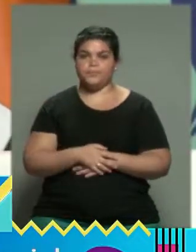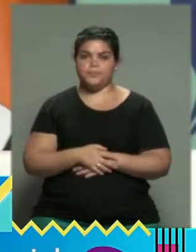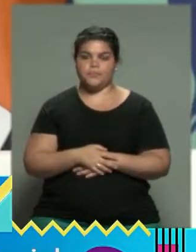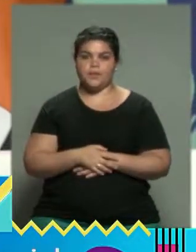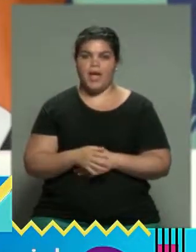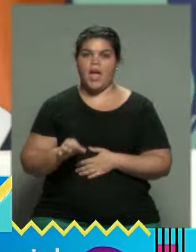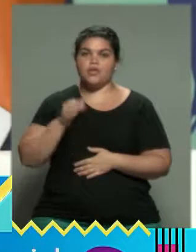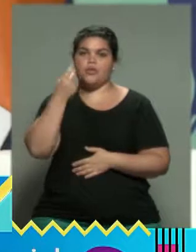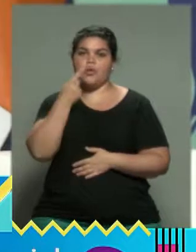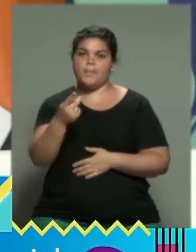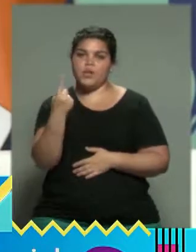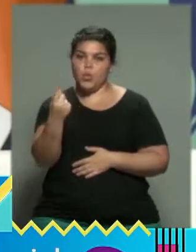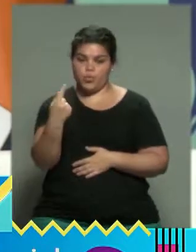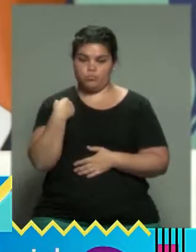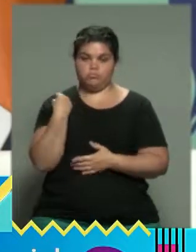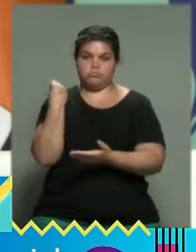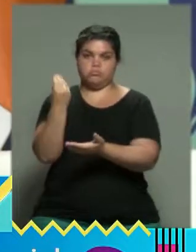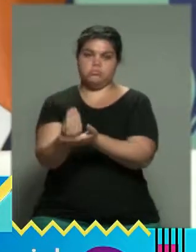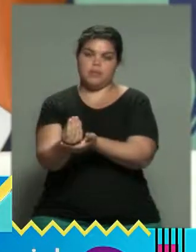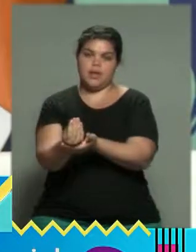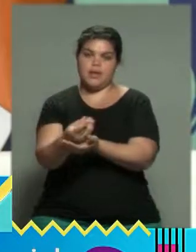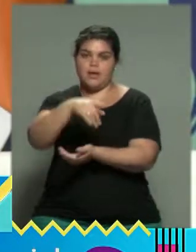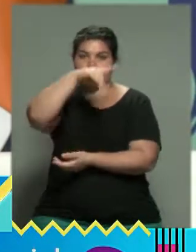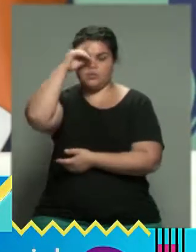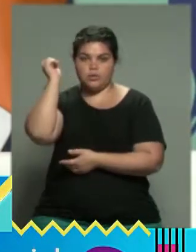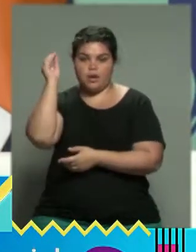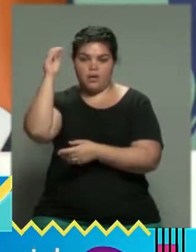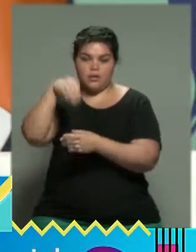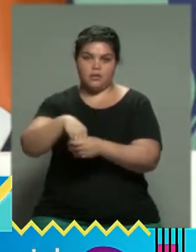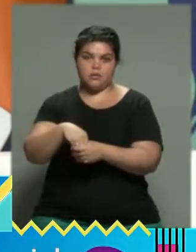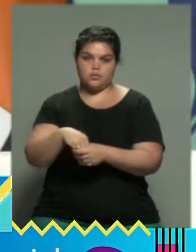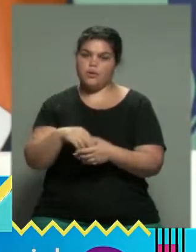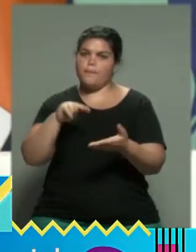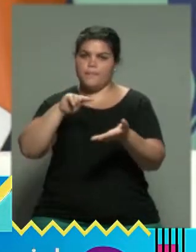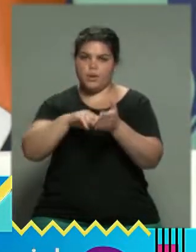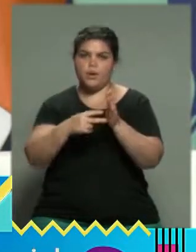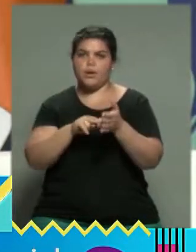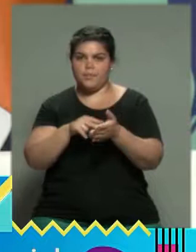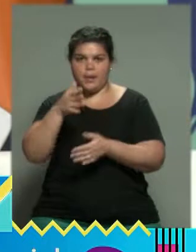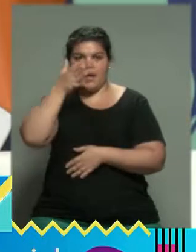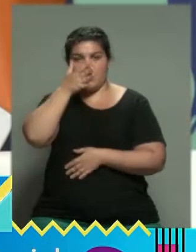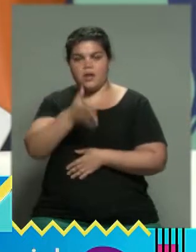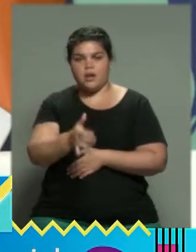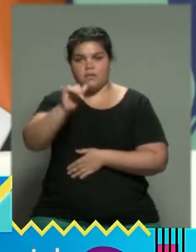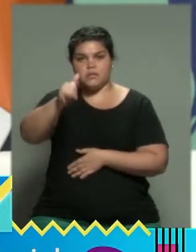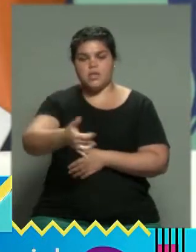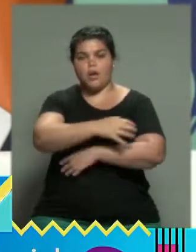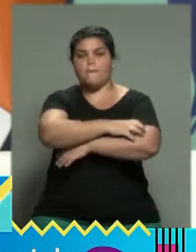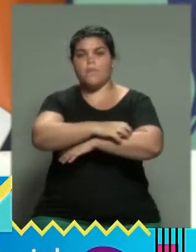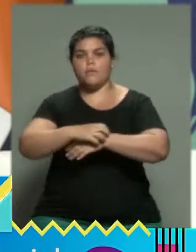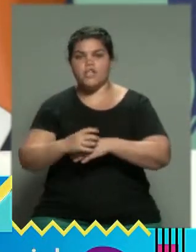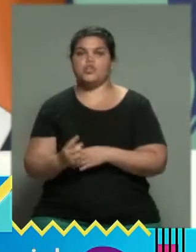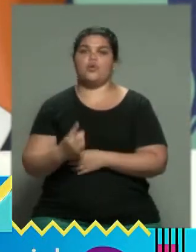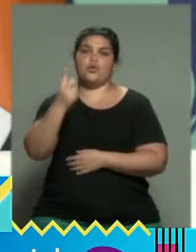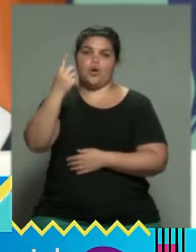Desde el 2001 que yo estuve en La Nación, teníamos problemas graves de pobreza en el norte